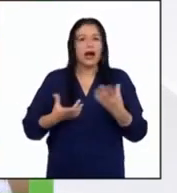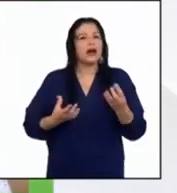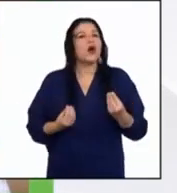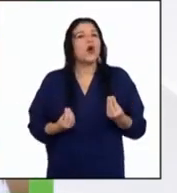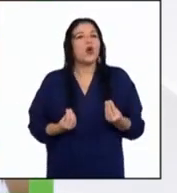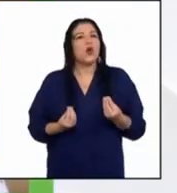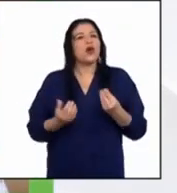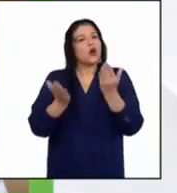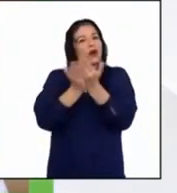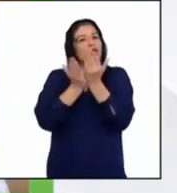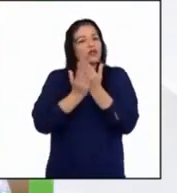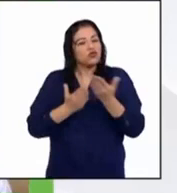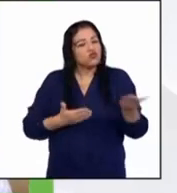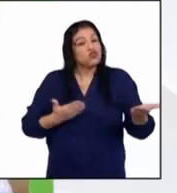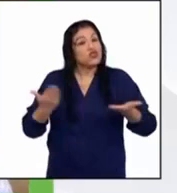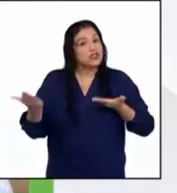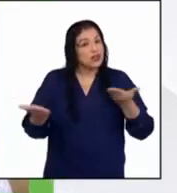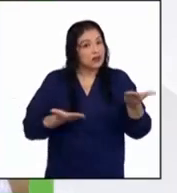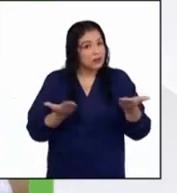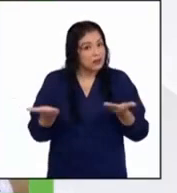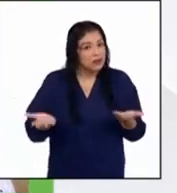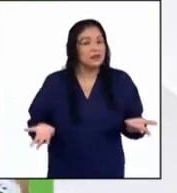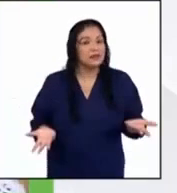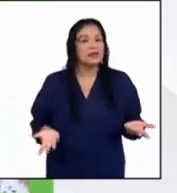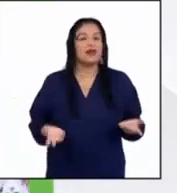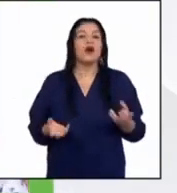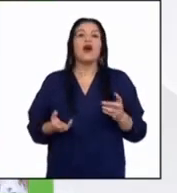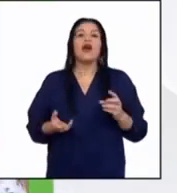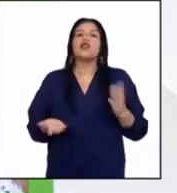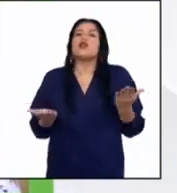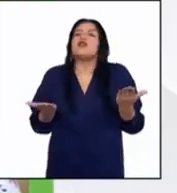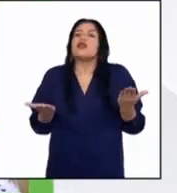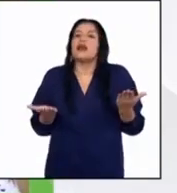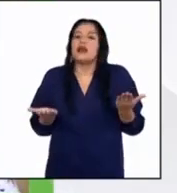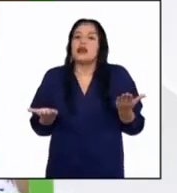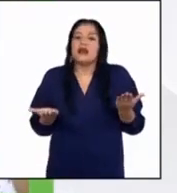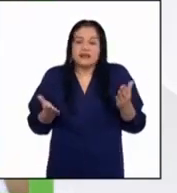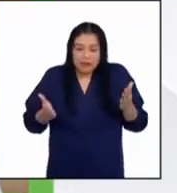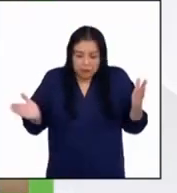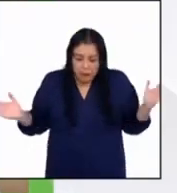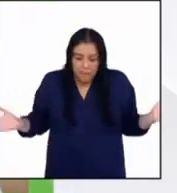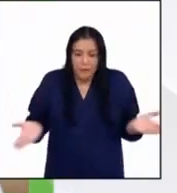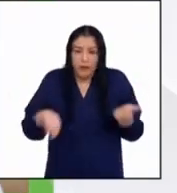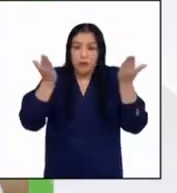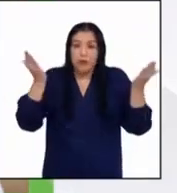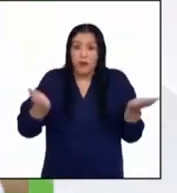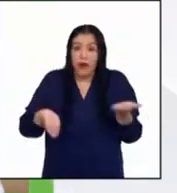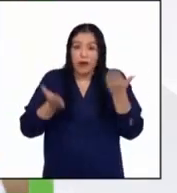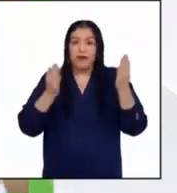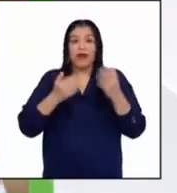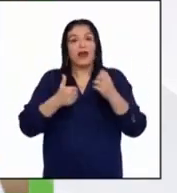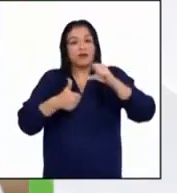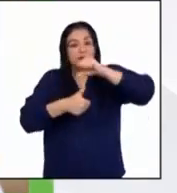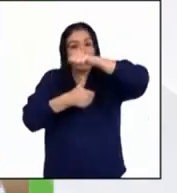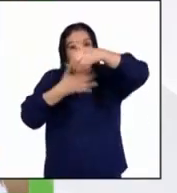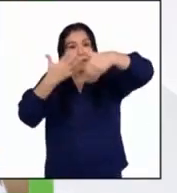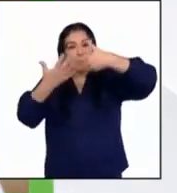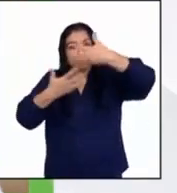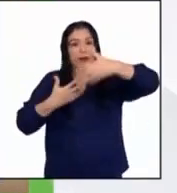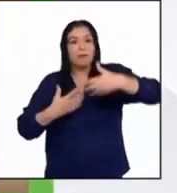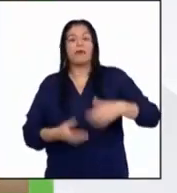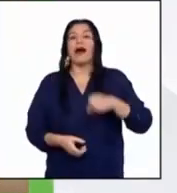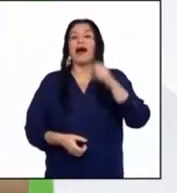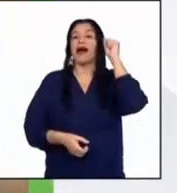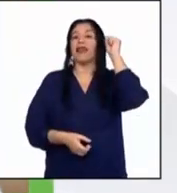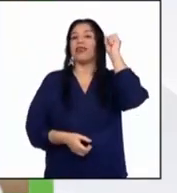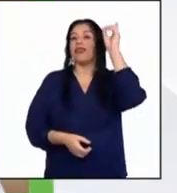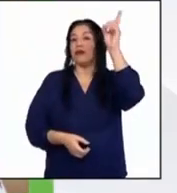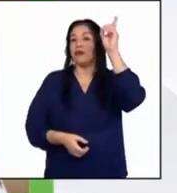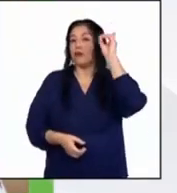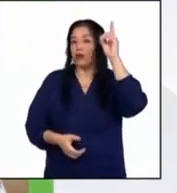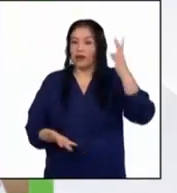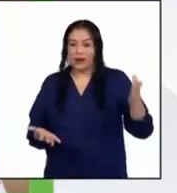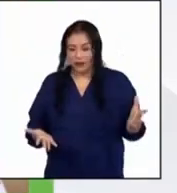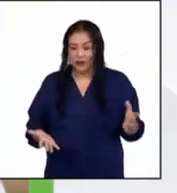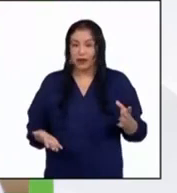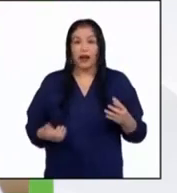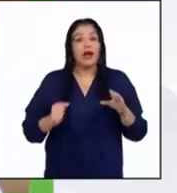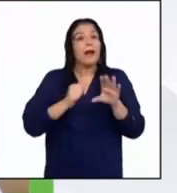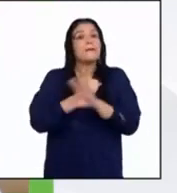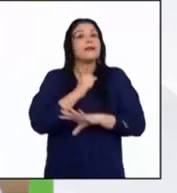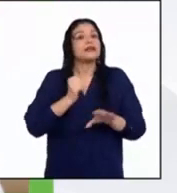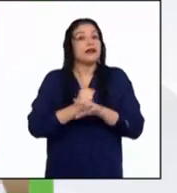servicio donde se promueve la convivencia democrática, basada en valores de